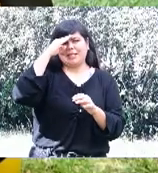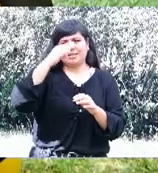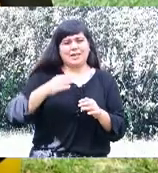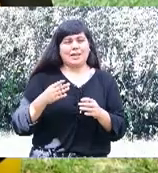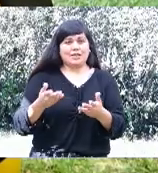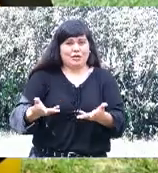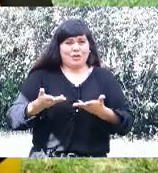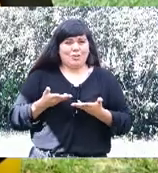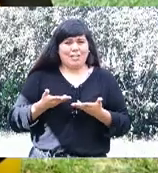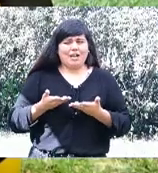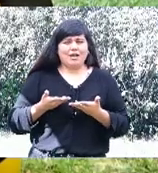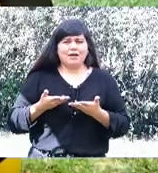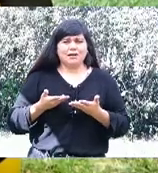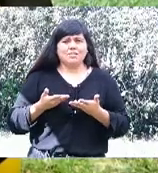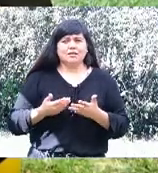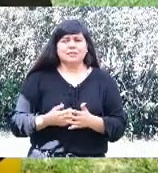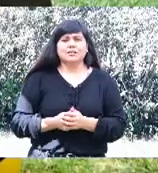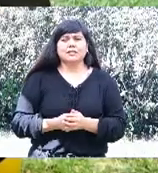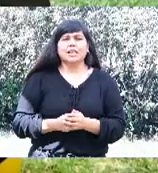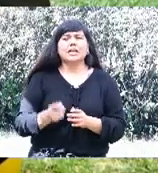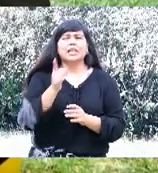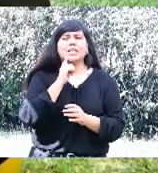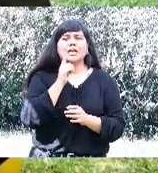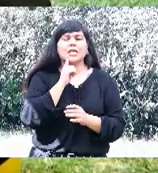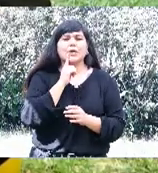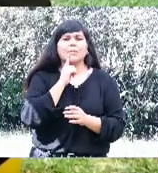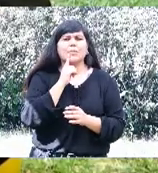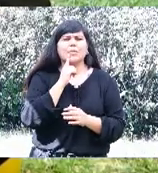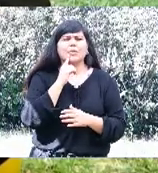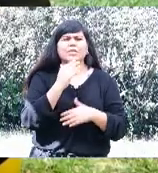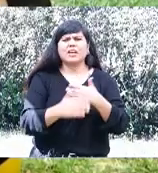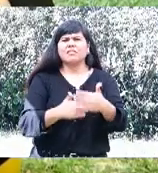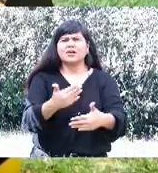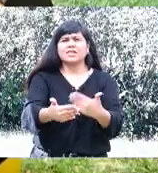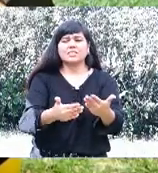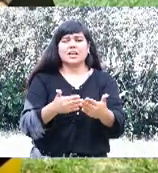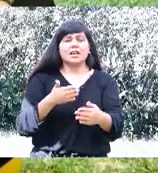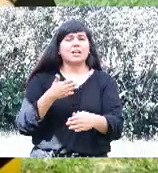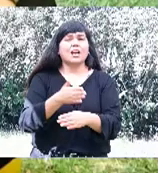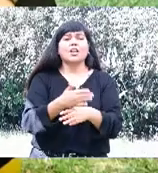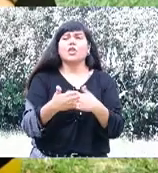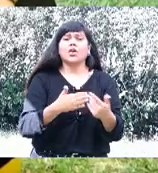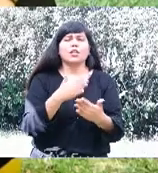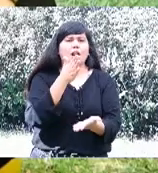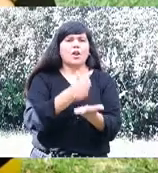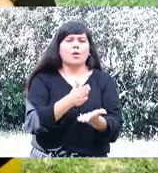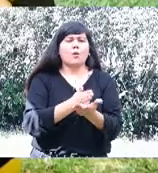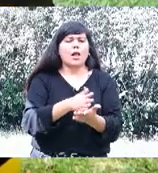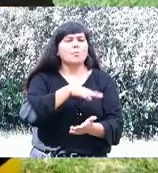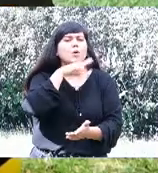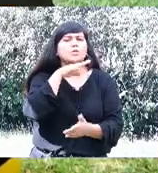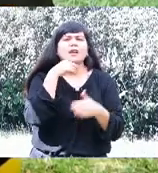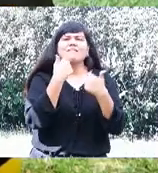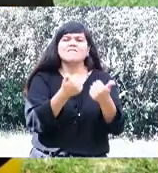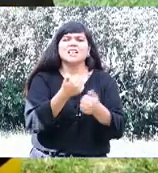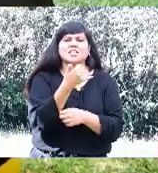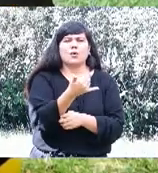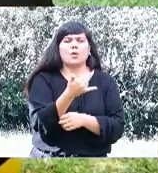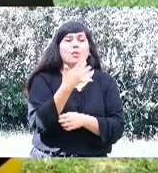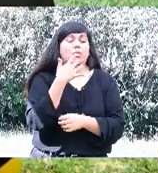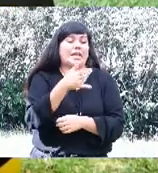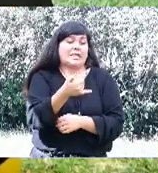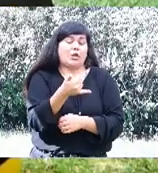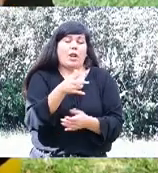transmiten es que tenemos que ir hacia especialmente la escuela enseñarle a usar bien los teléfonos los teléfonos son una